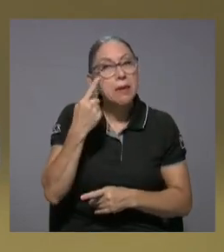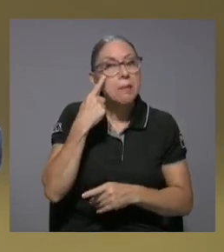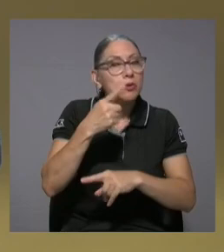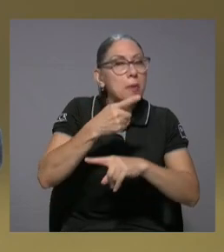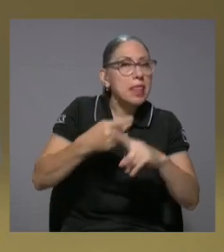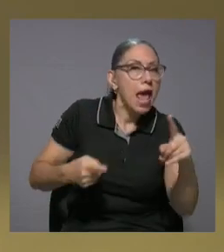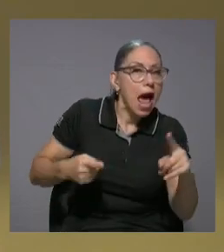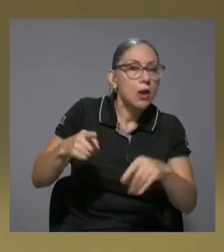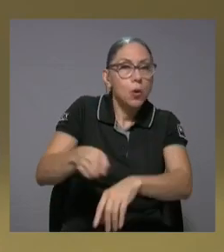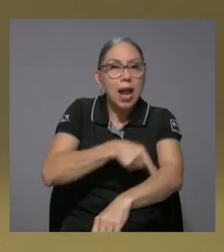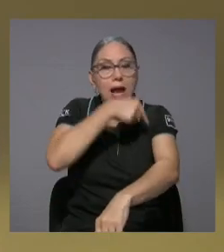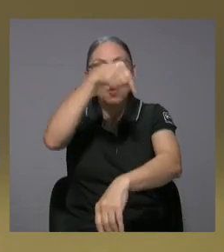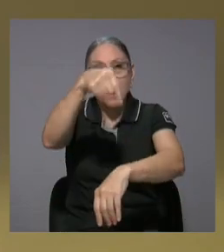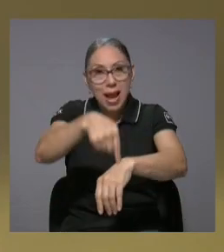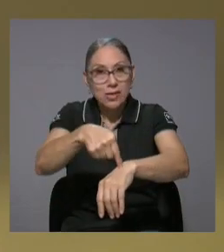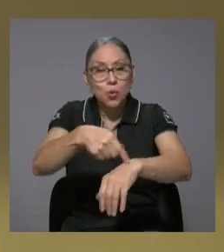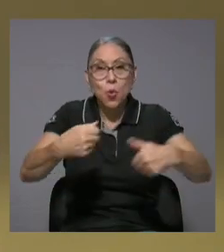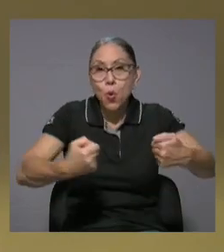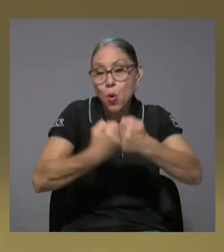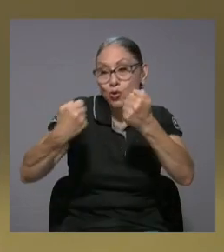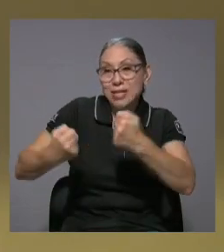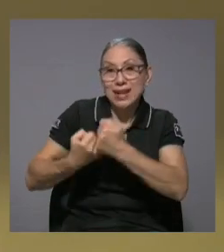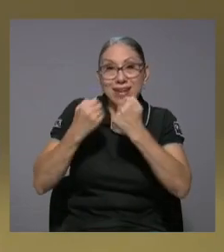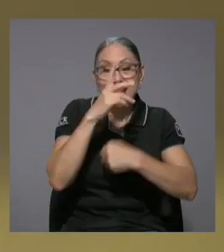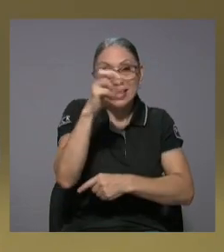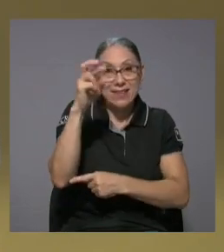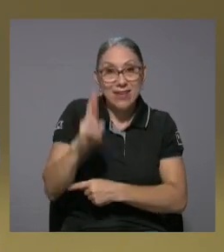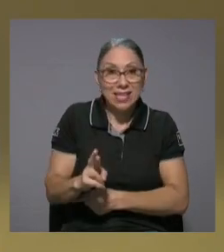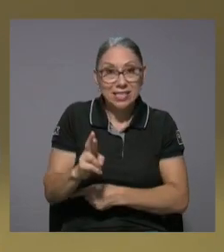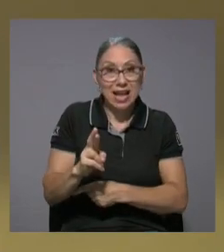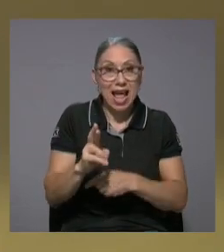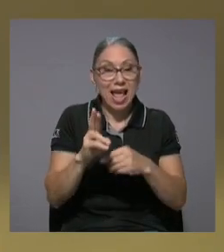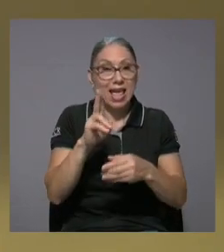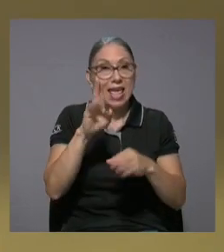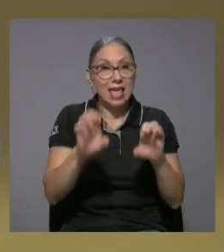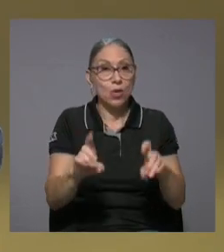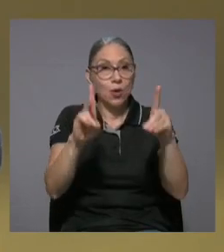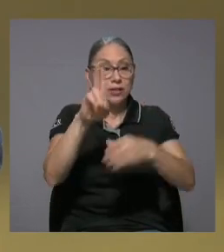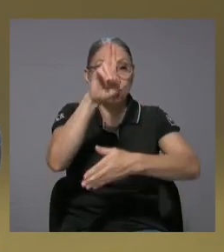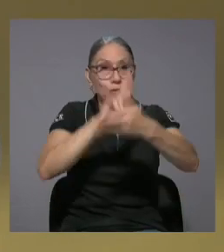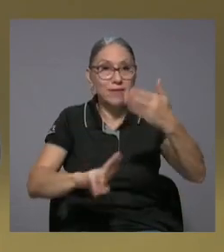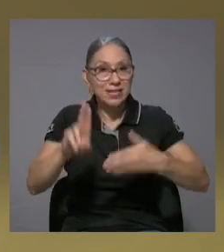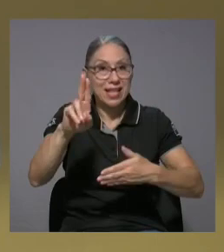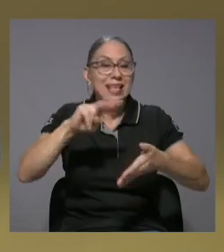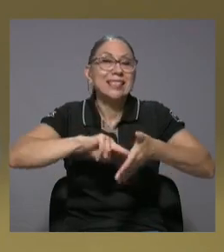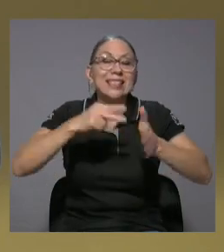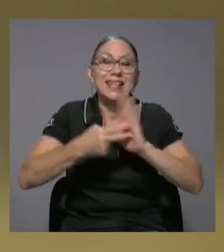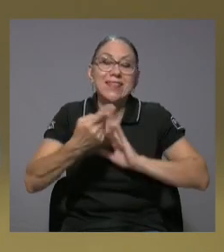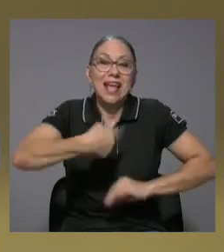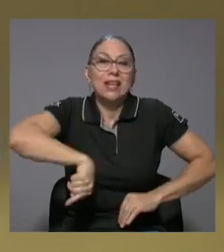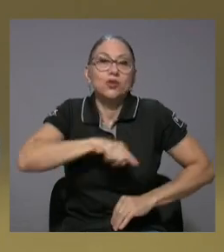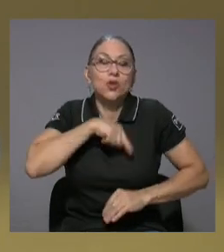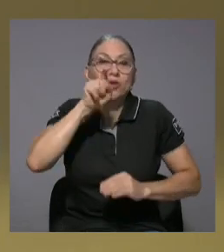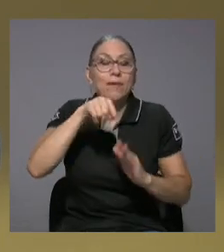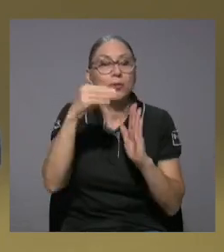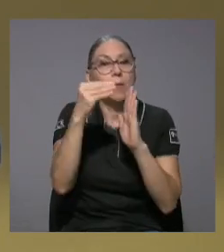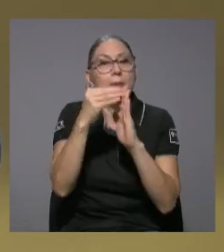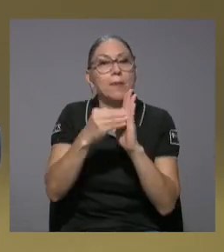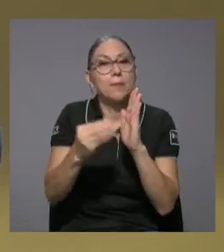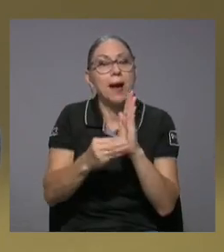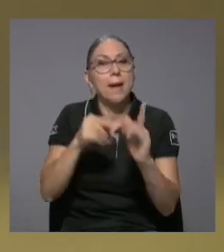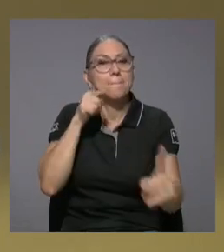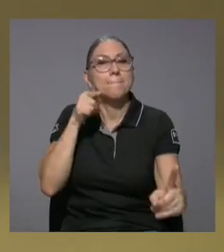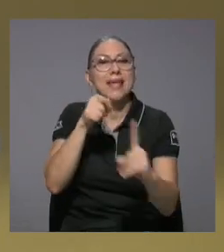plazo, los desafíos que Costa Rica tiene en materia de educación superior significan que pongamos unas metas nacionales concretas